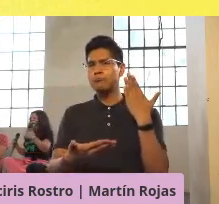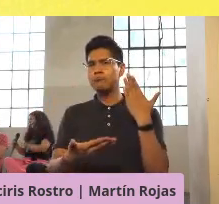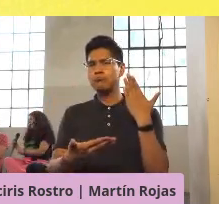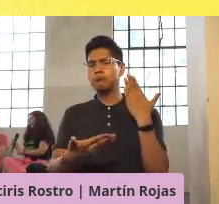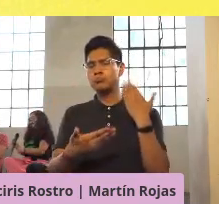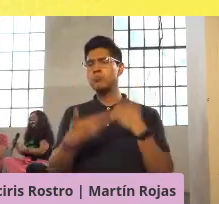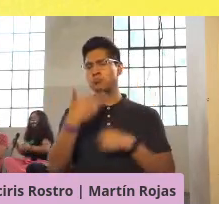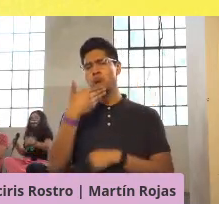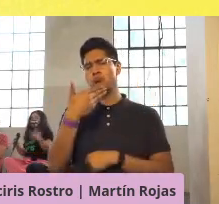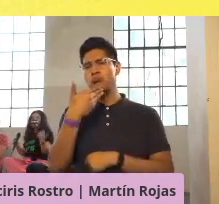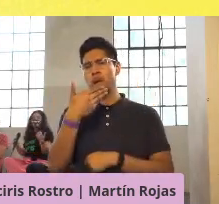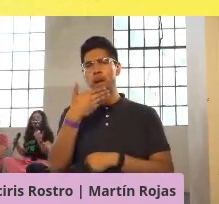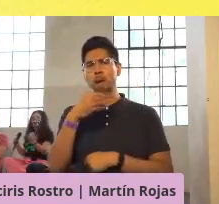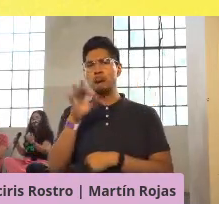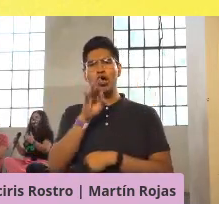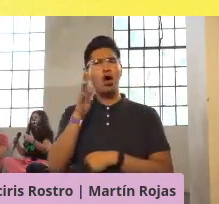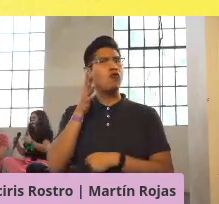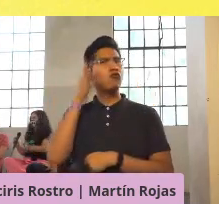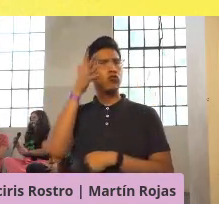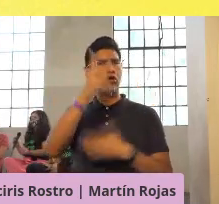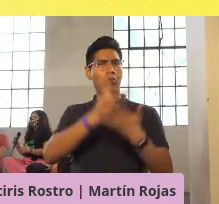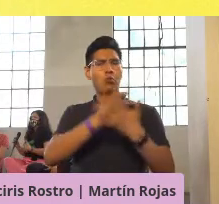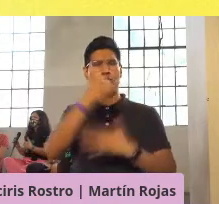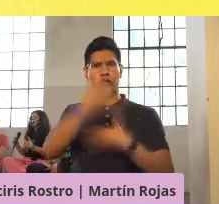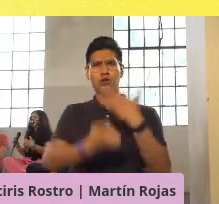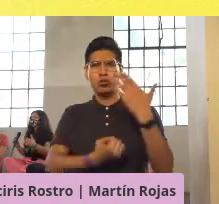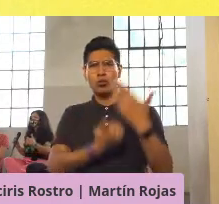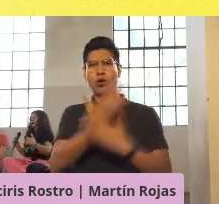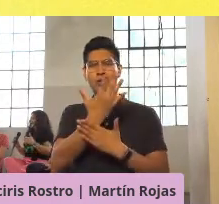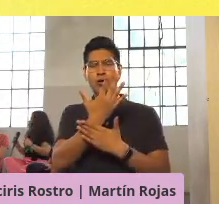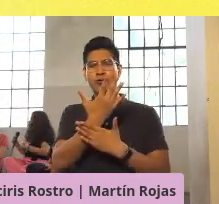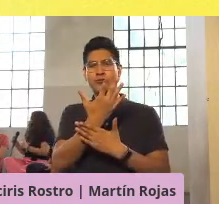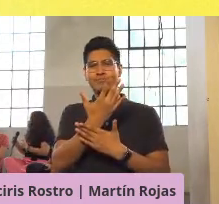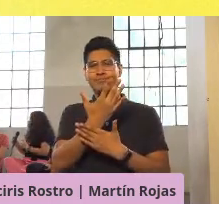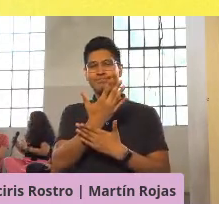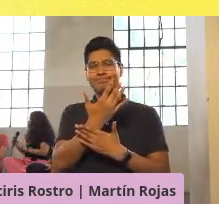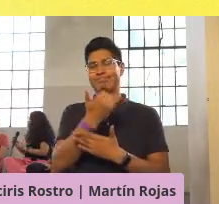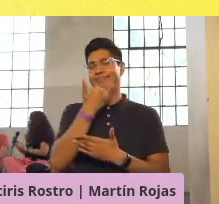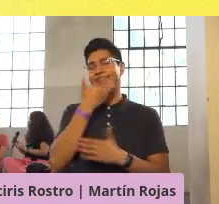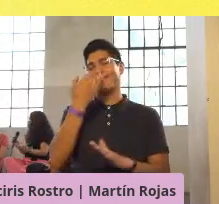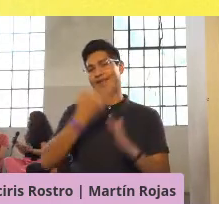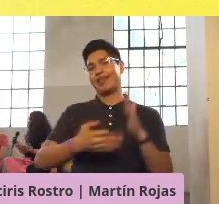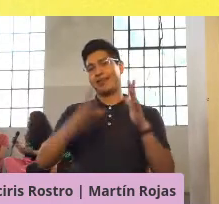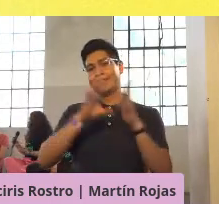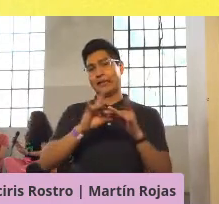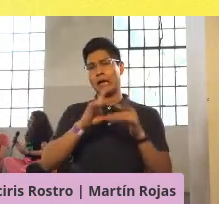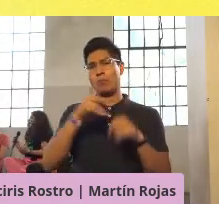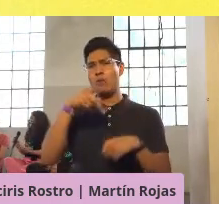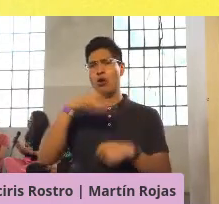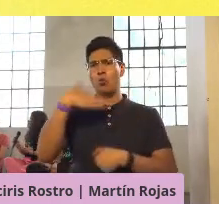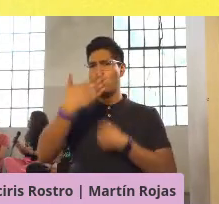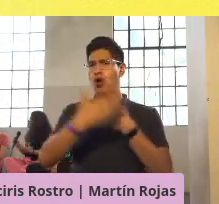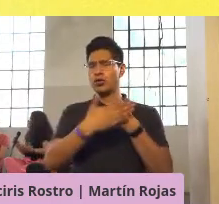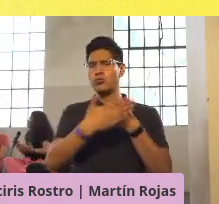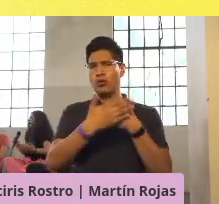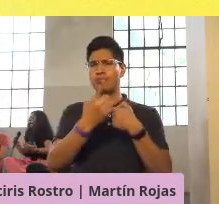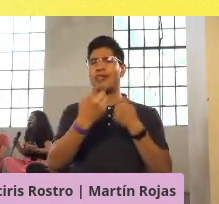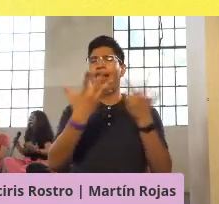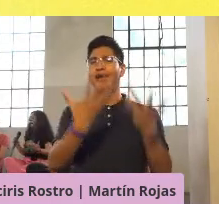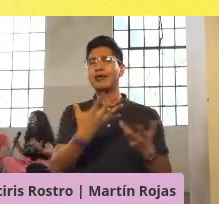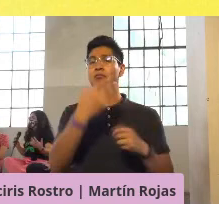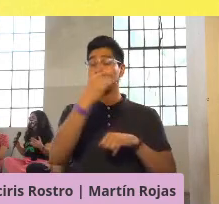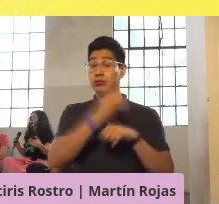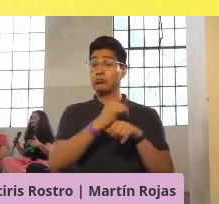en el siguiente proyecto, que no tuvimos oportunidad de platicar por el tiempo, pero está, a ver si nos contamos, es una investigación también